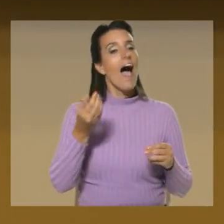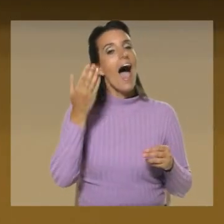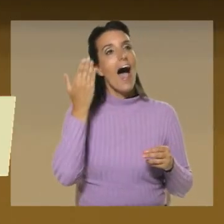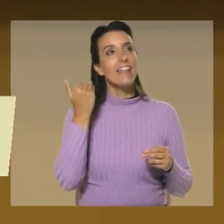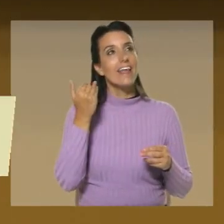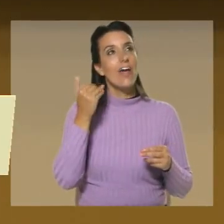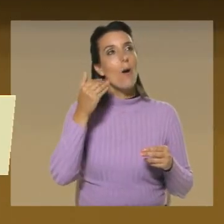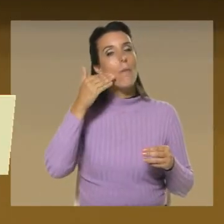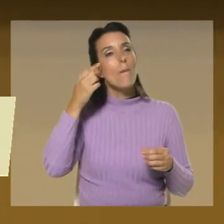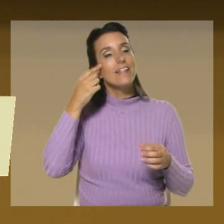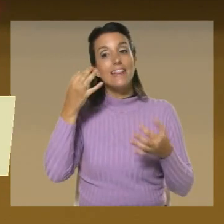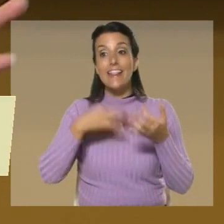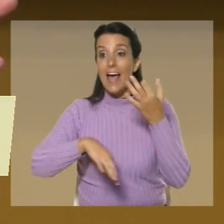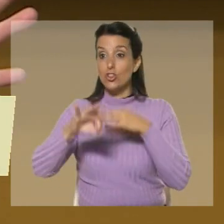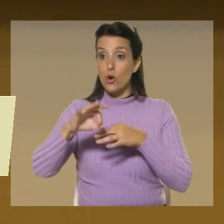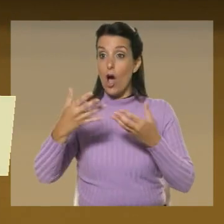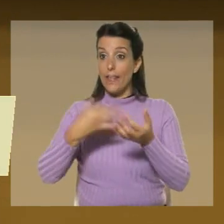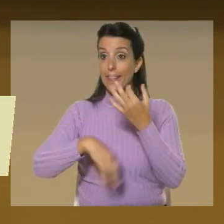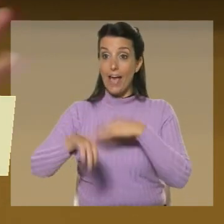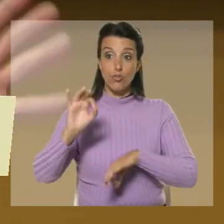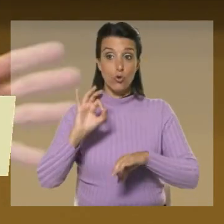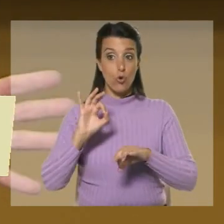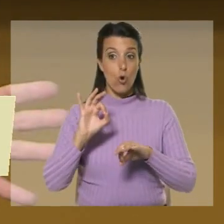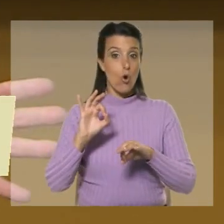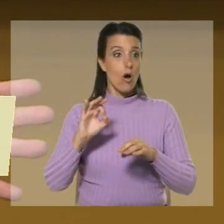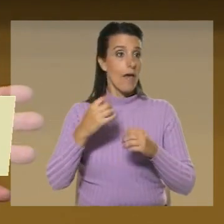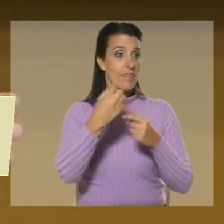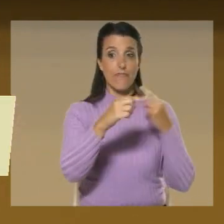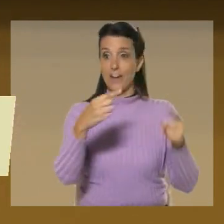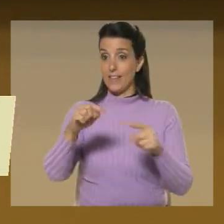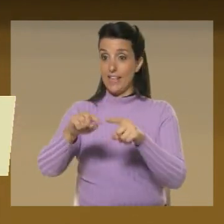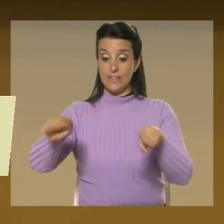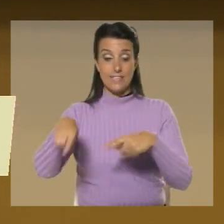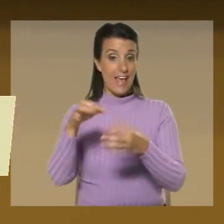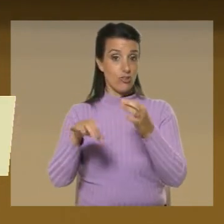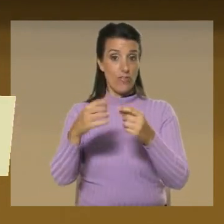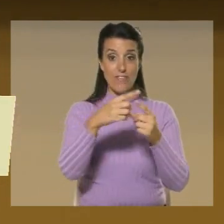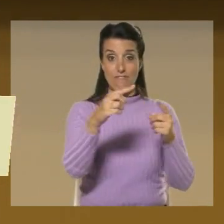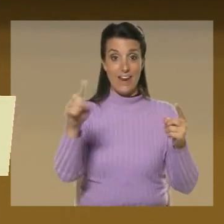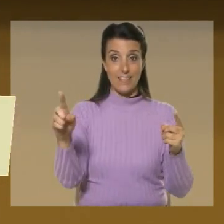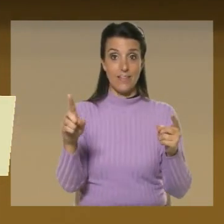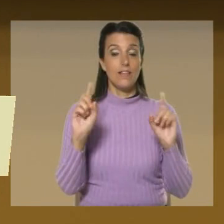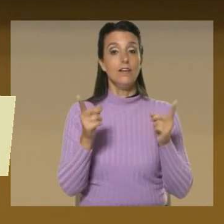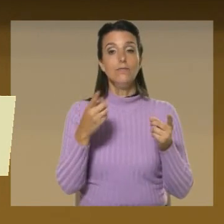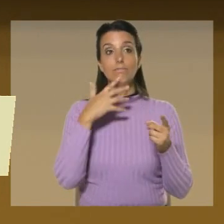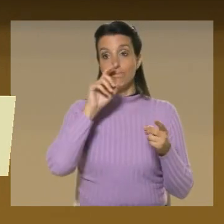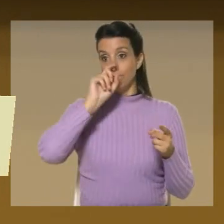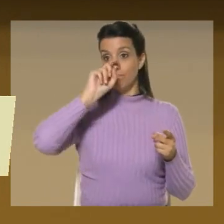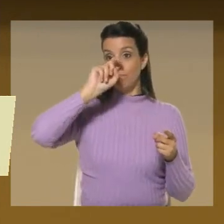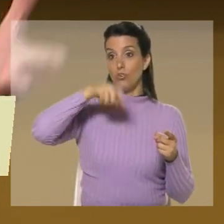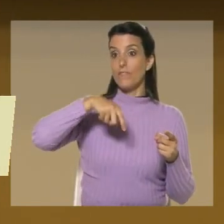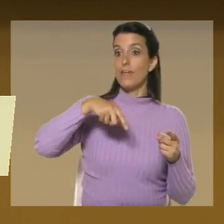teatro determinado y hoy por hoy las obras son totalmente itinerantes. Sí. No solo para salir de Montevideo,